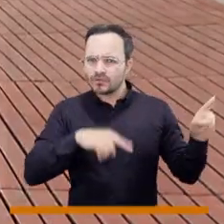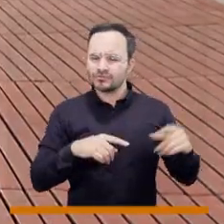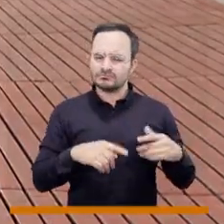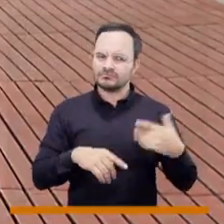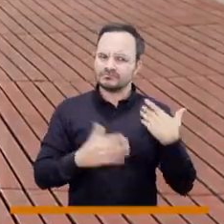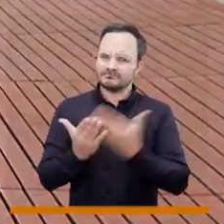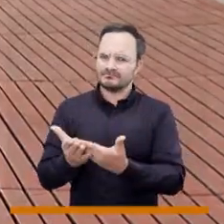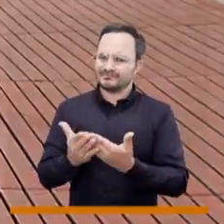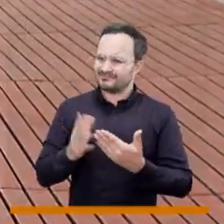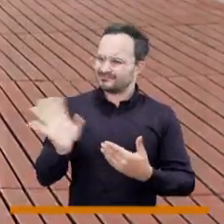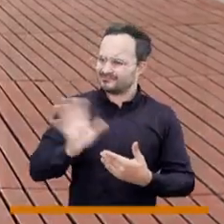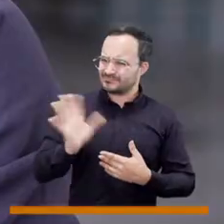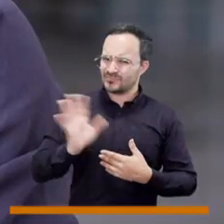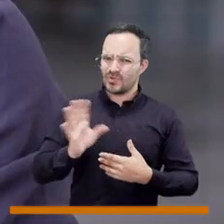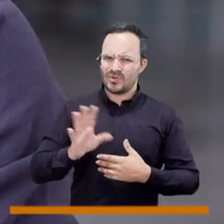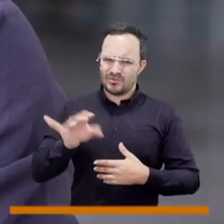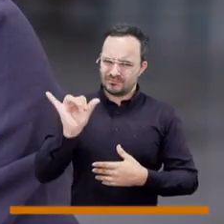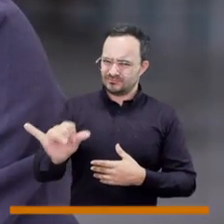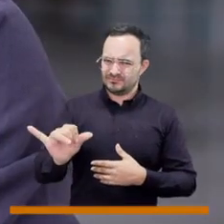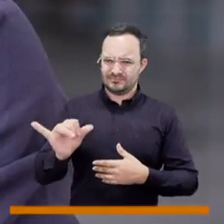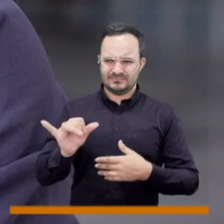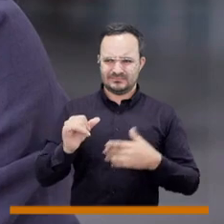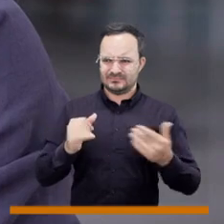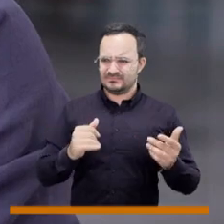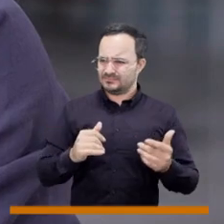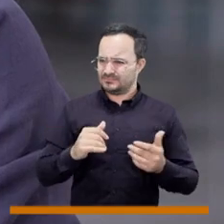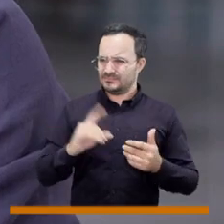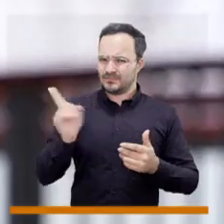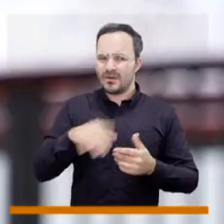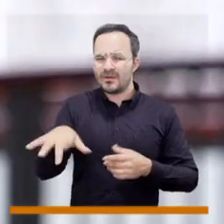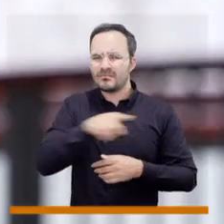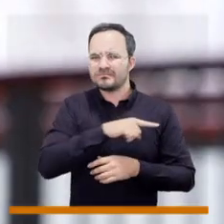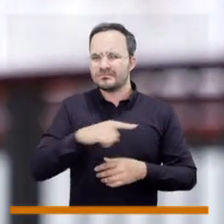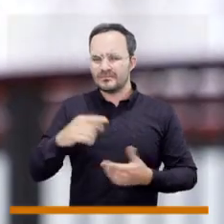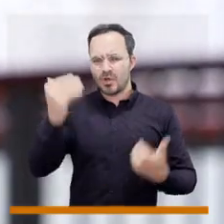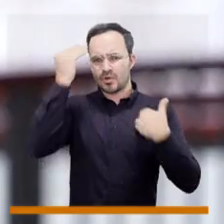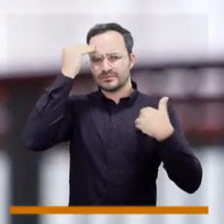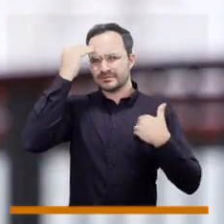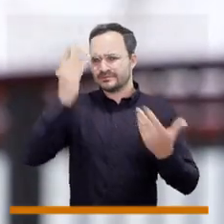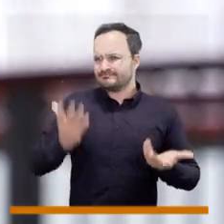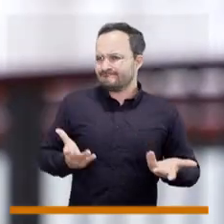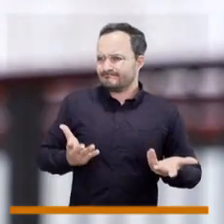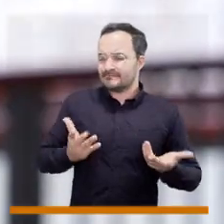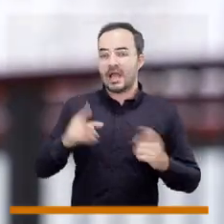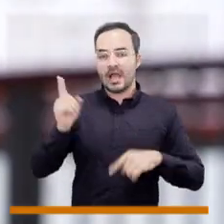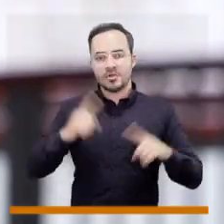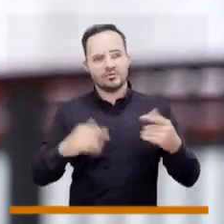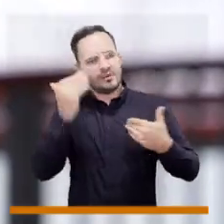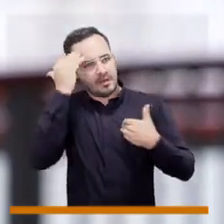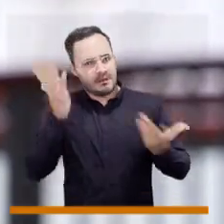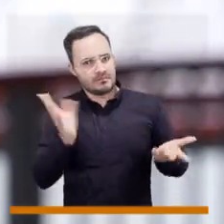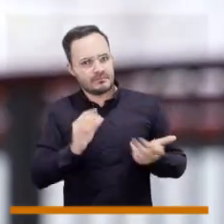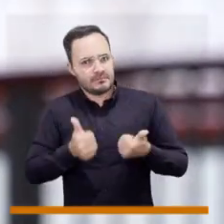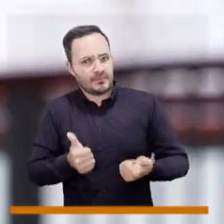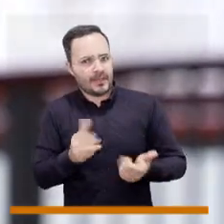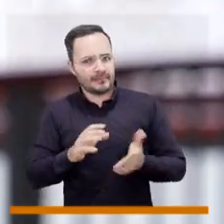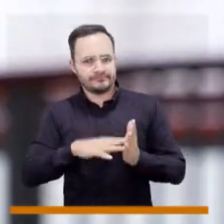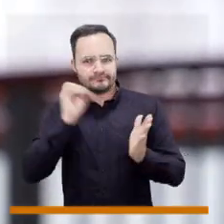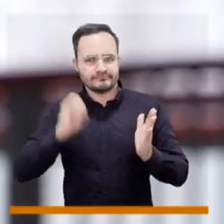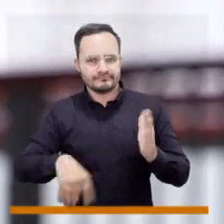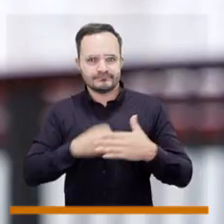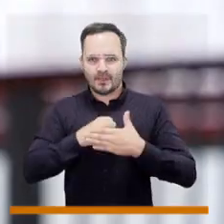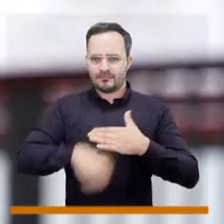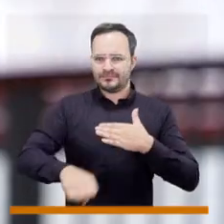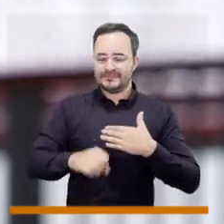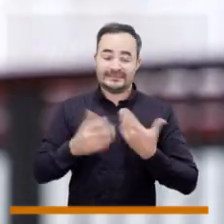además algunos galenos también se han negado a ejercerla aplicando la objeción de conciencia. Usted obviamente sabemos es un